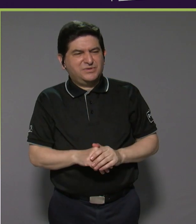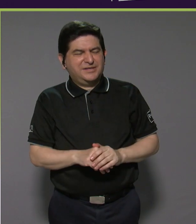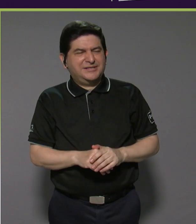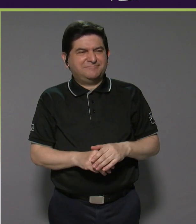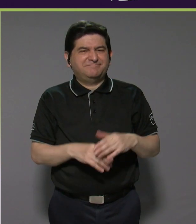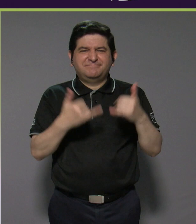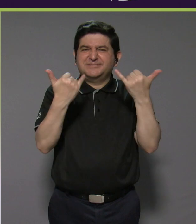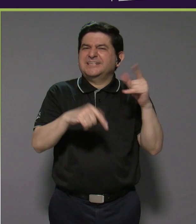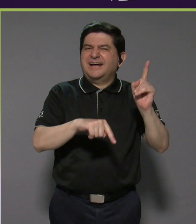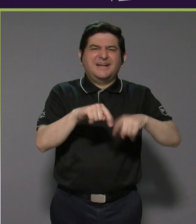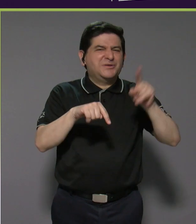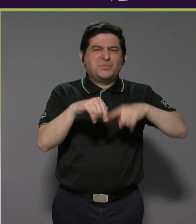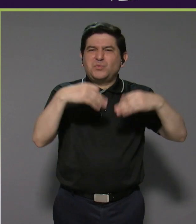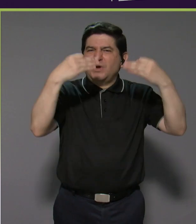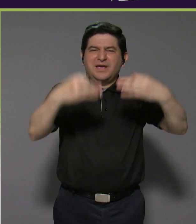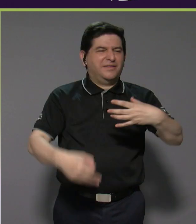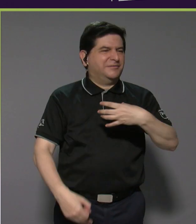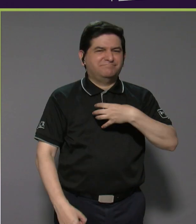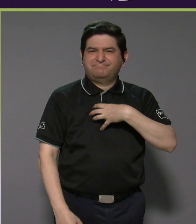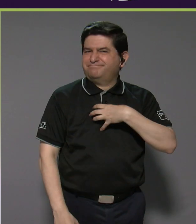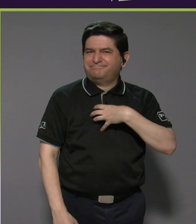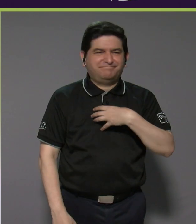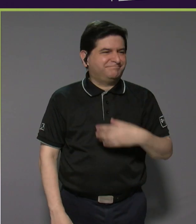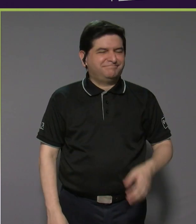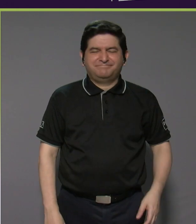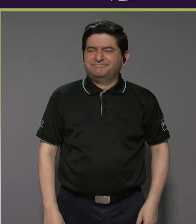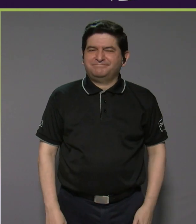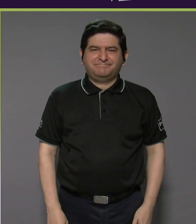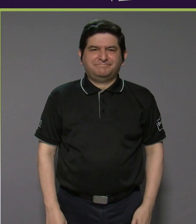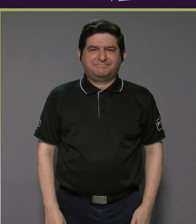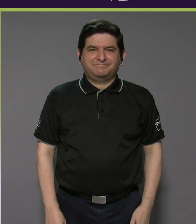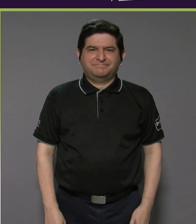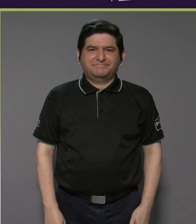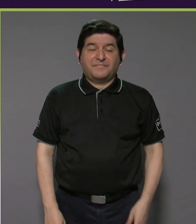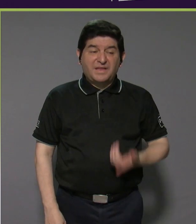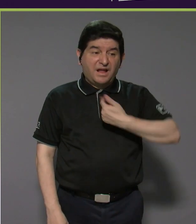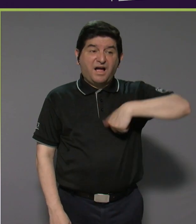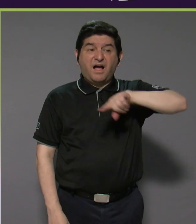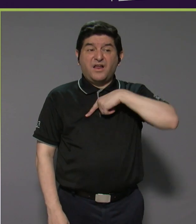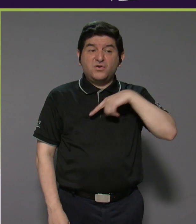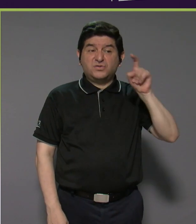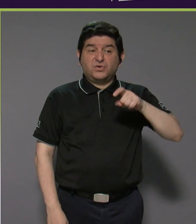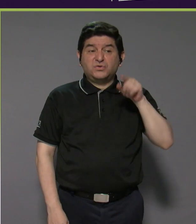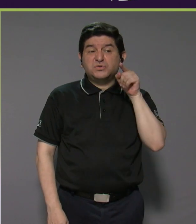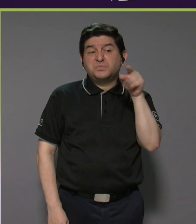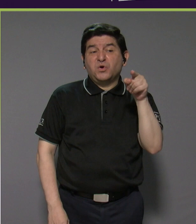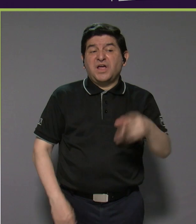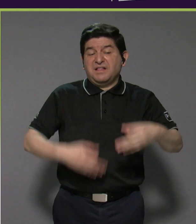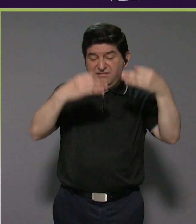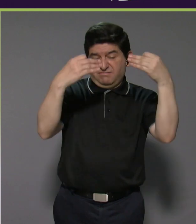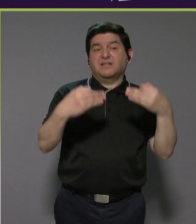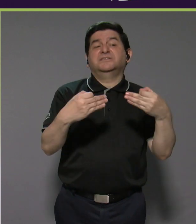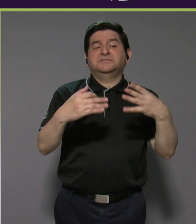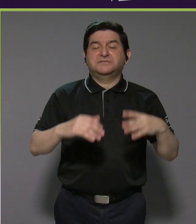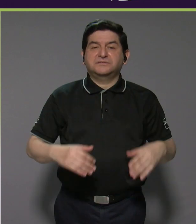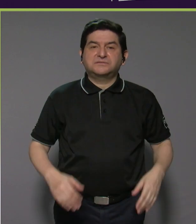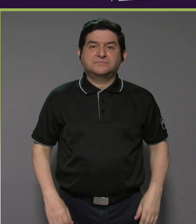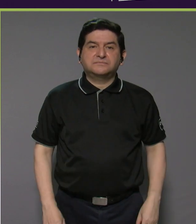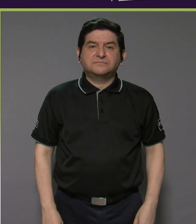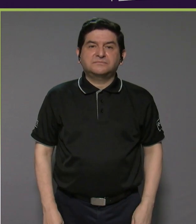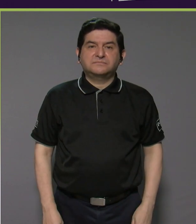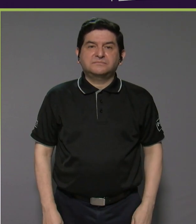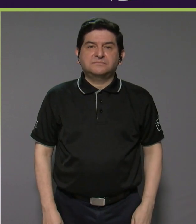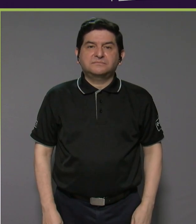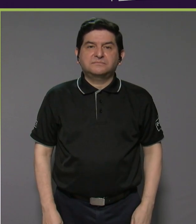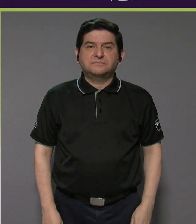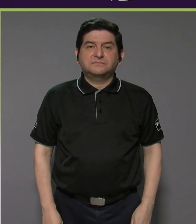personas que ya no pueden tomar decisiones. Entonces, que nosotros tenemos que tomar decisiones por ellas, y